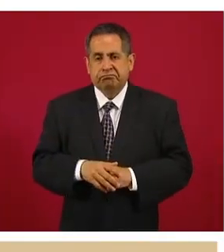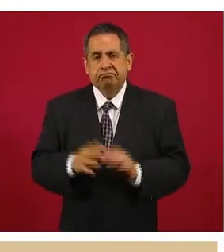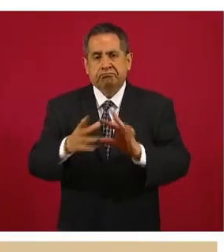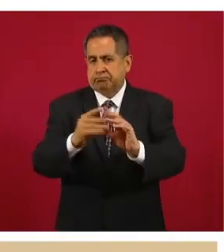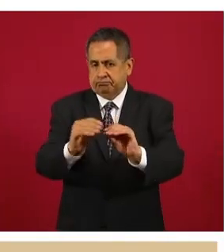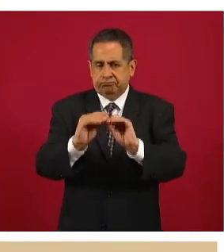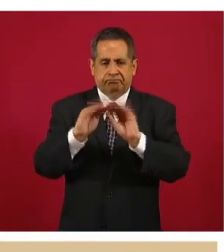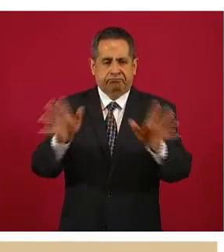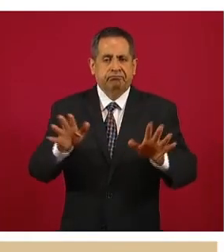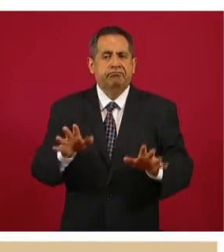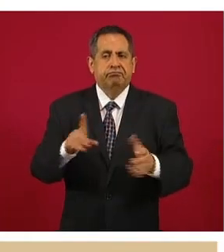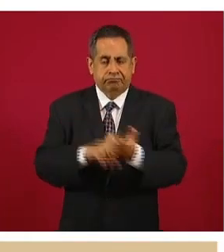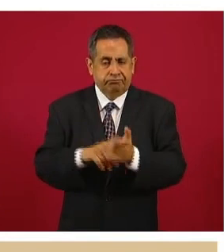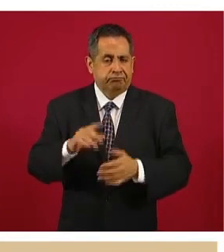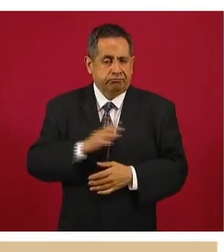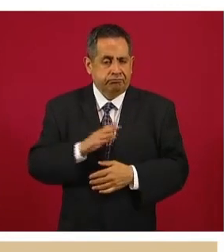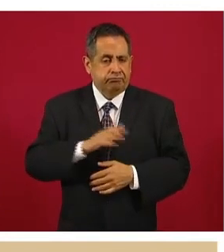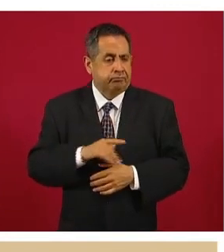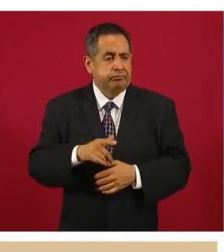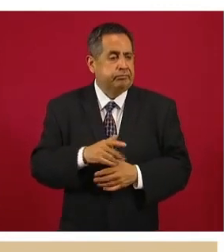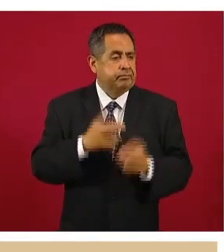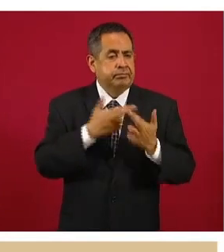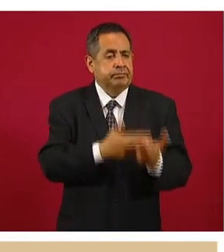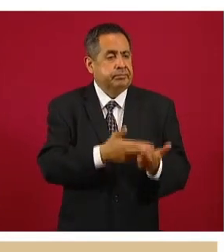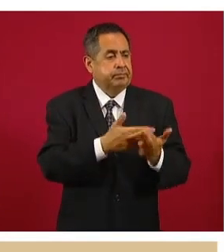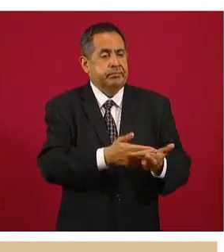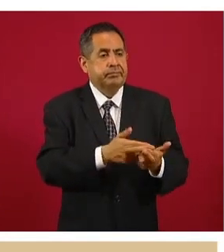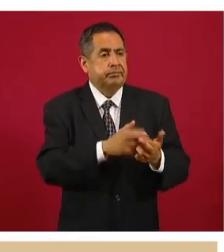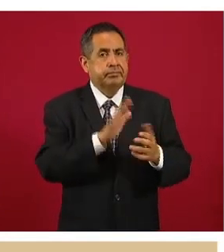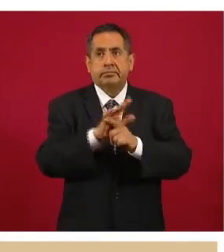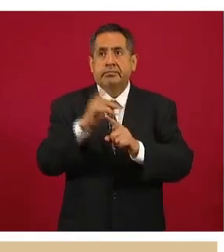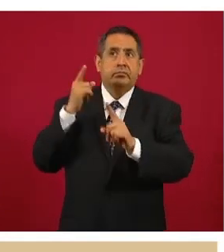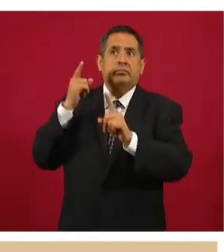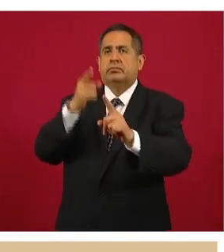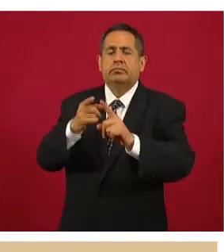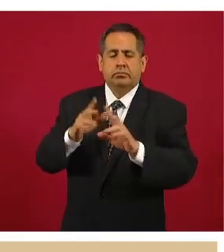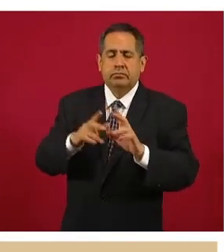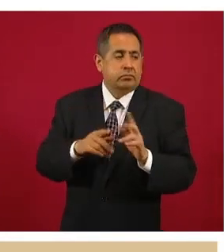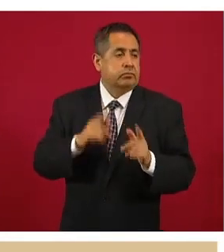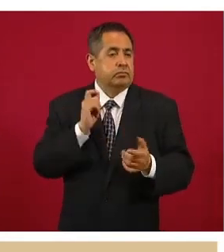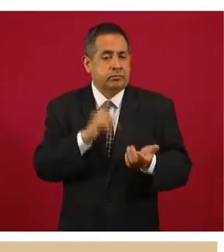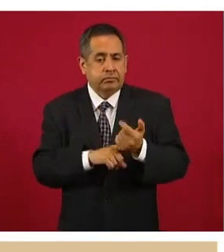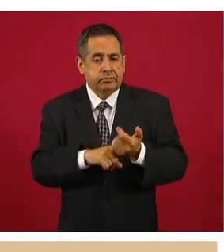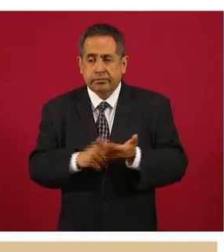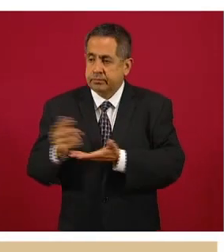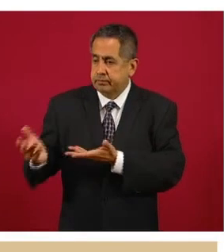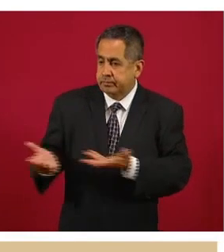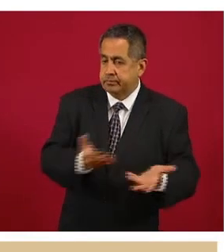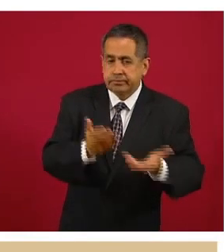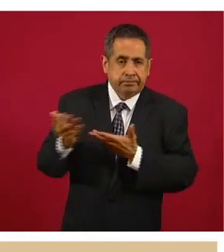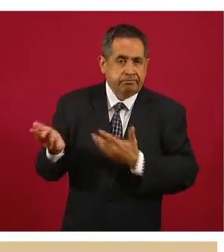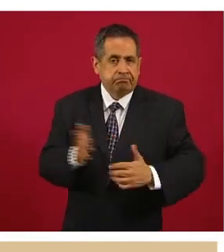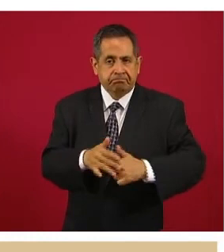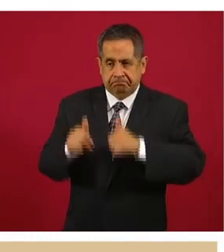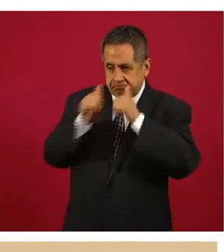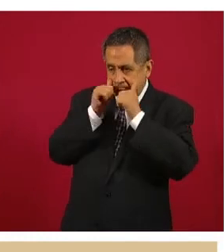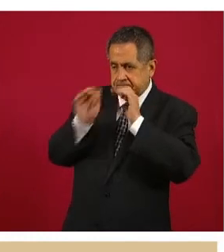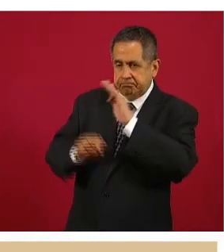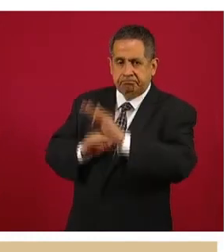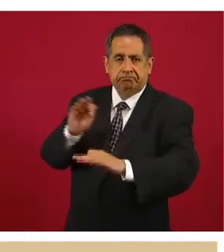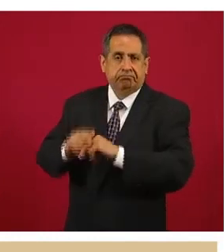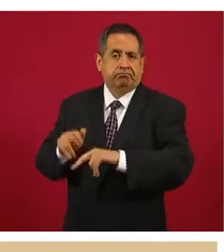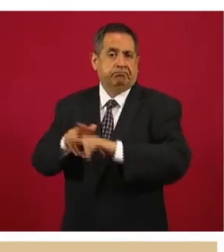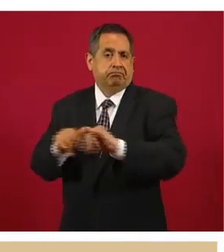claro que tener disponibilidad hospitalaria no es un objetivo por sí mismo, sino porque es la manera de lograr que